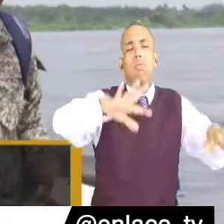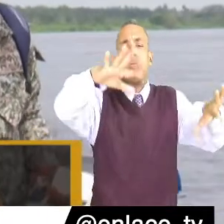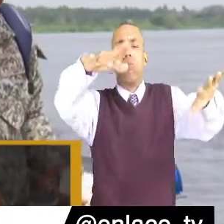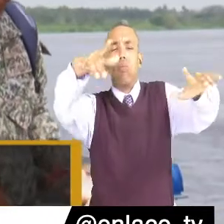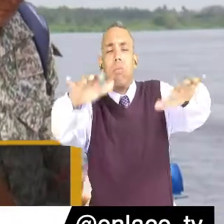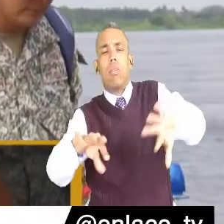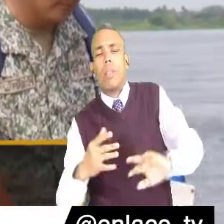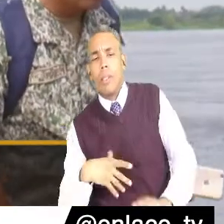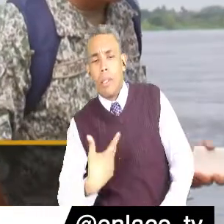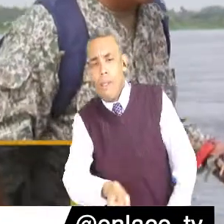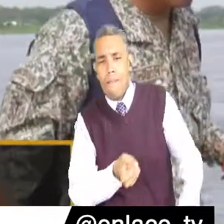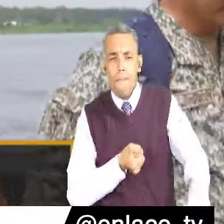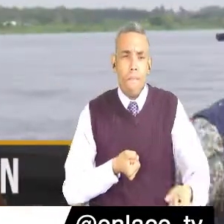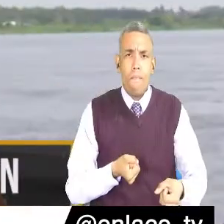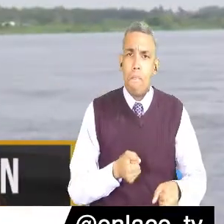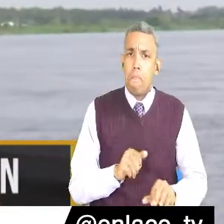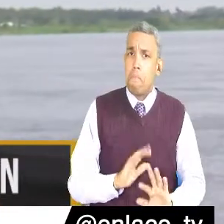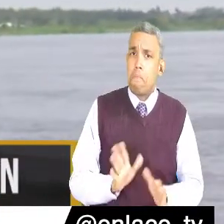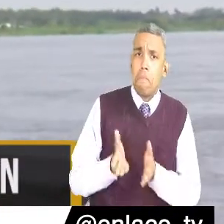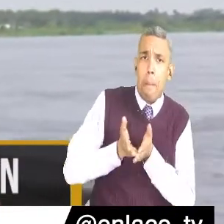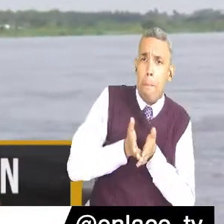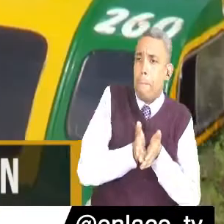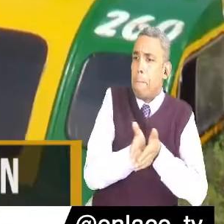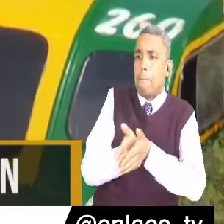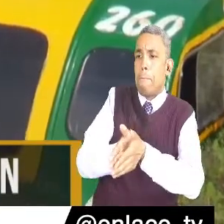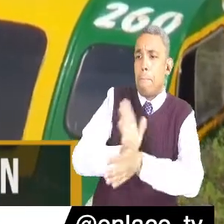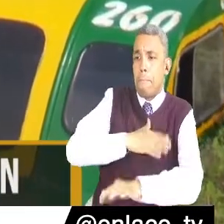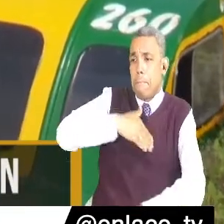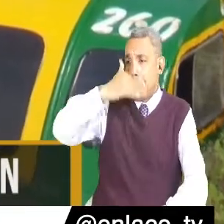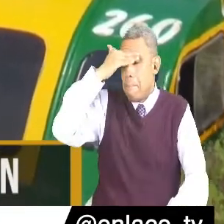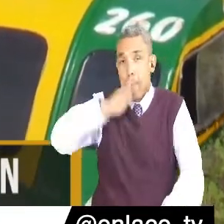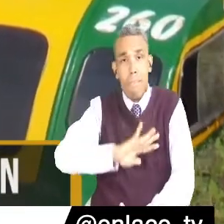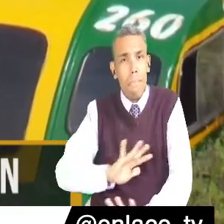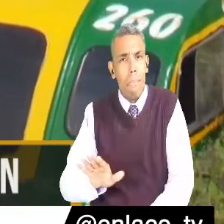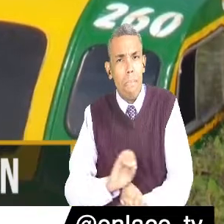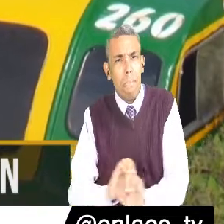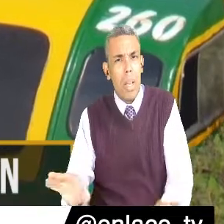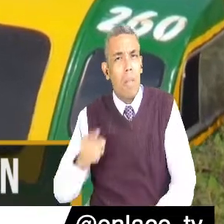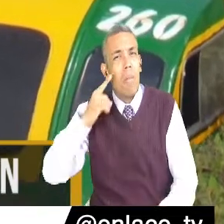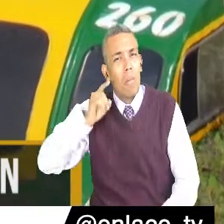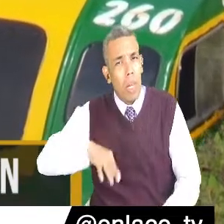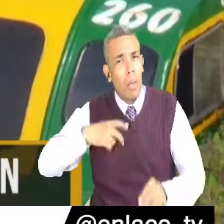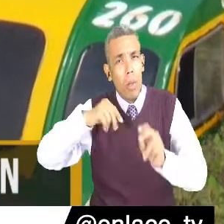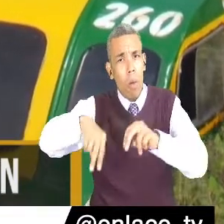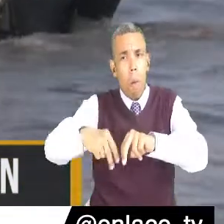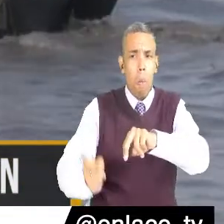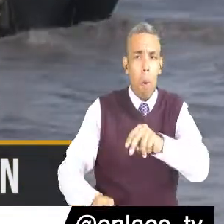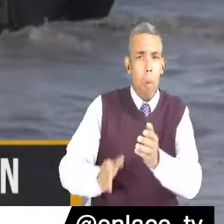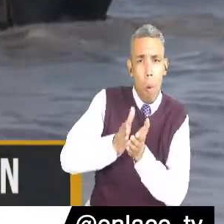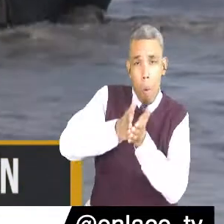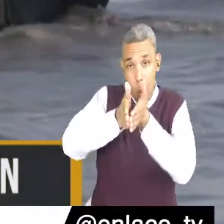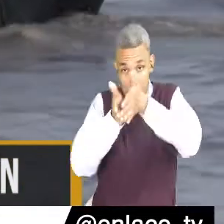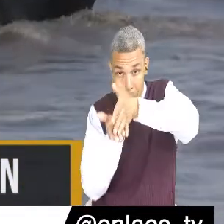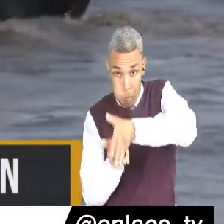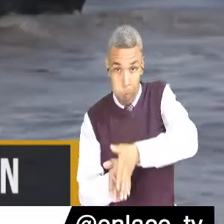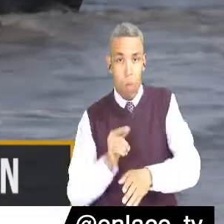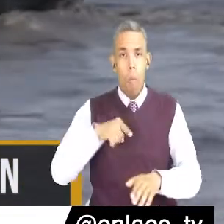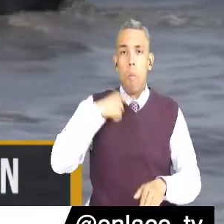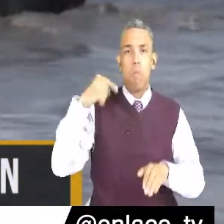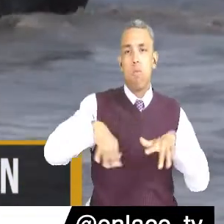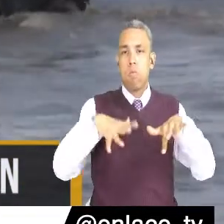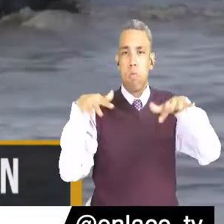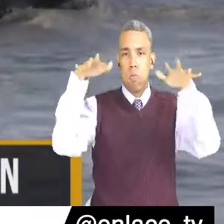allá para hacer una inspección de cómo está la zona. Que cómo se puede buscar, porque nosotros no ahorita tenemos